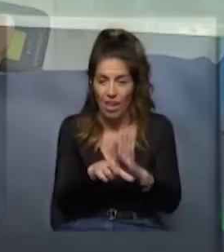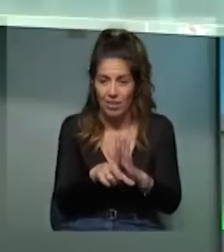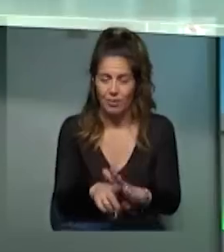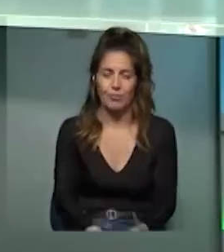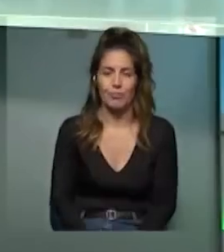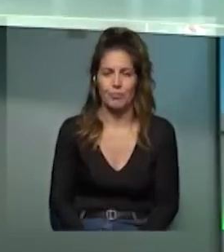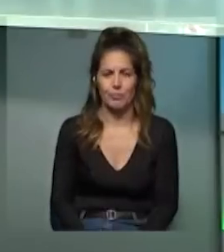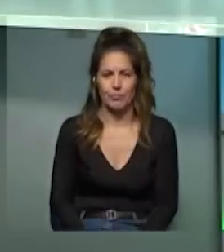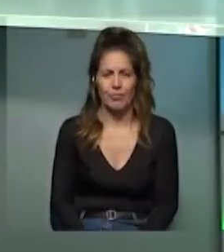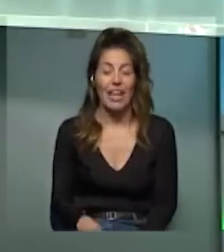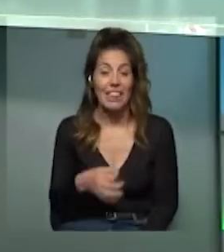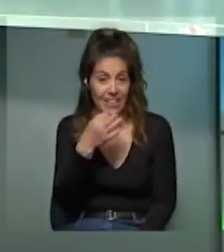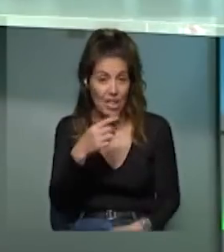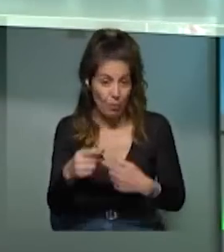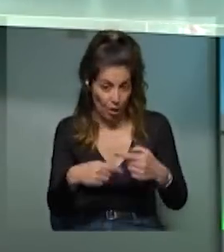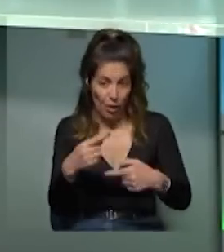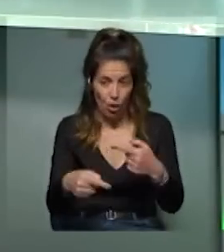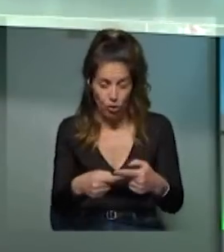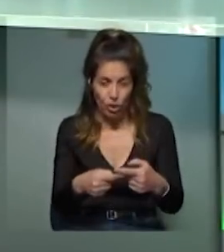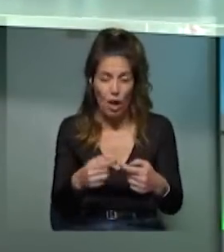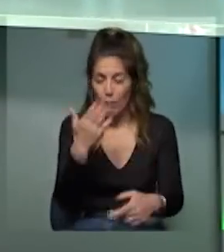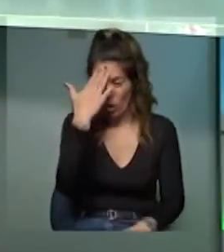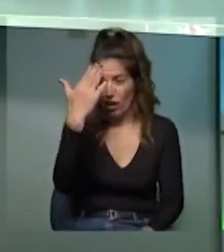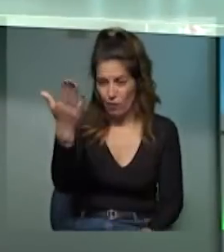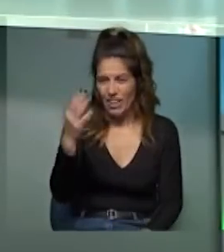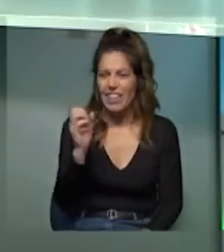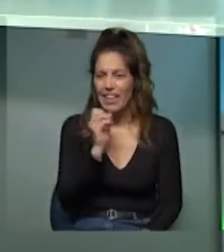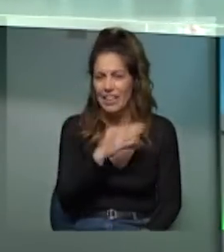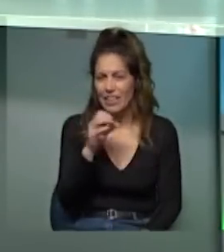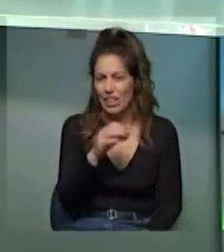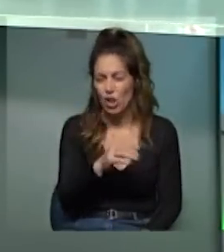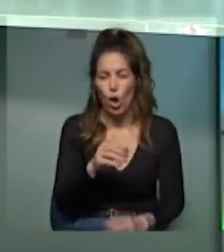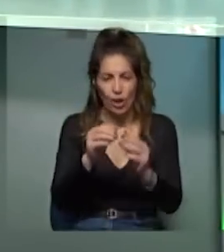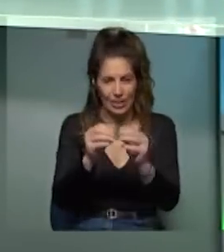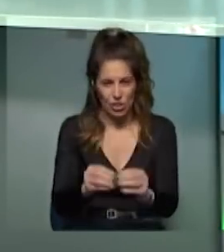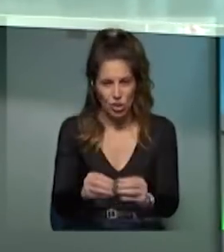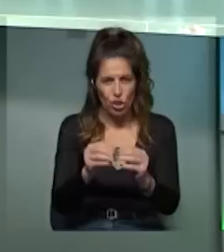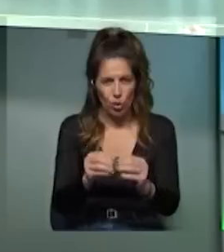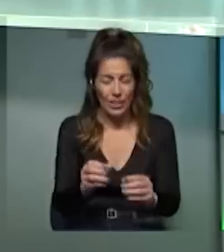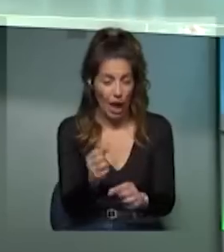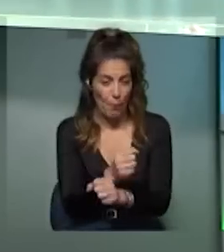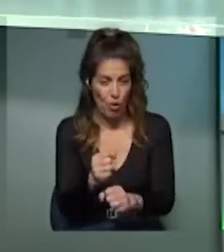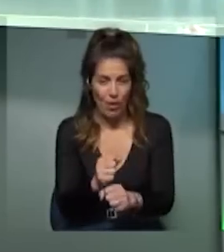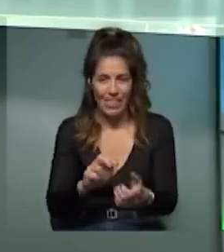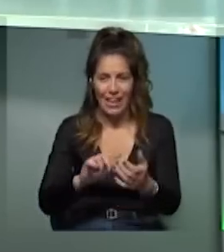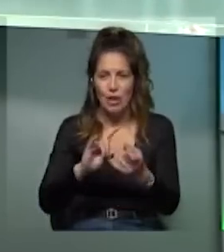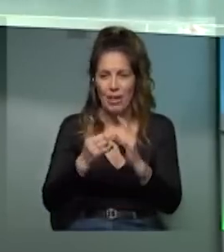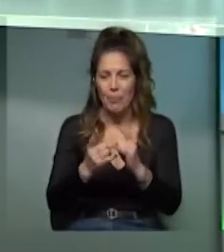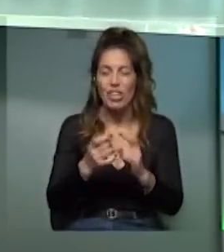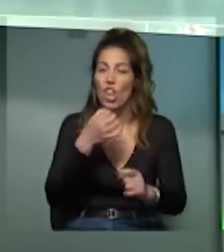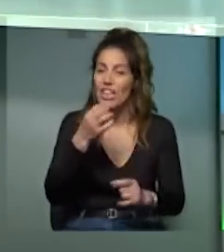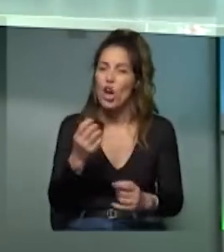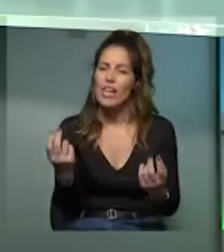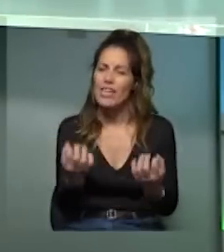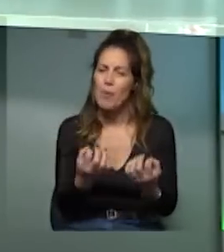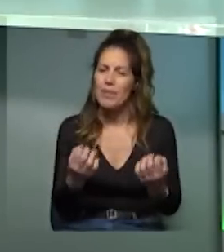bueno decíamos que esto va a seguir dando quear porque el frente amplio criticó La rendición de cuentas aprobada en el parlamento destacaron en particular